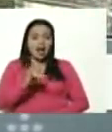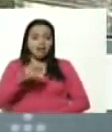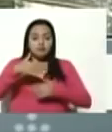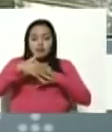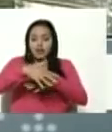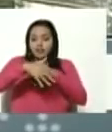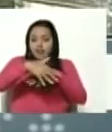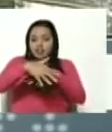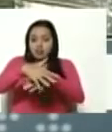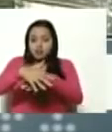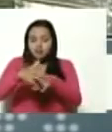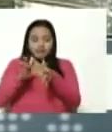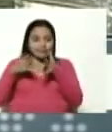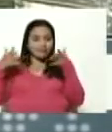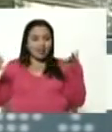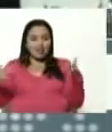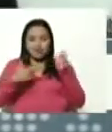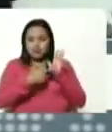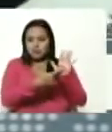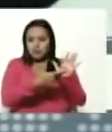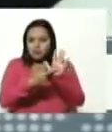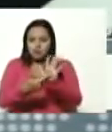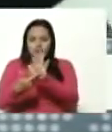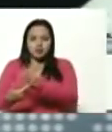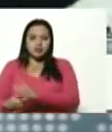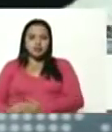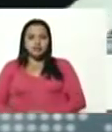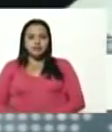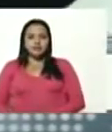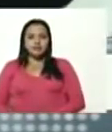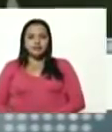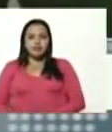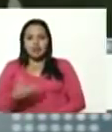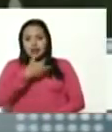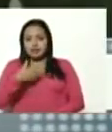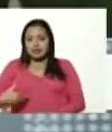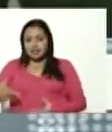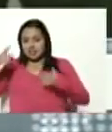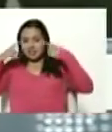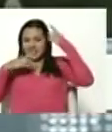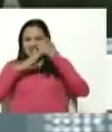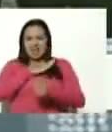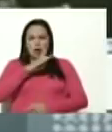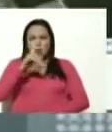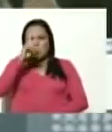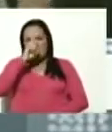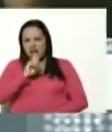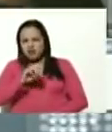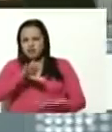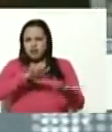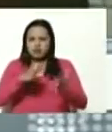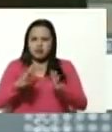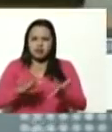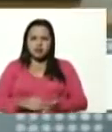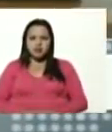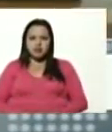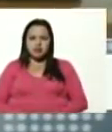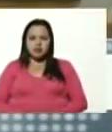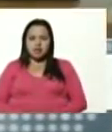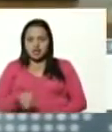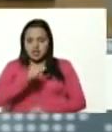manifestación impresionante. Comandante Hugo Chávez tenía casi un año exactamente enfrentando